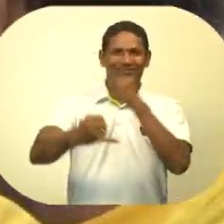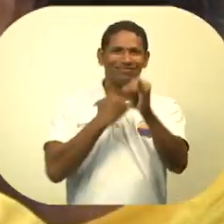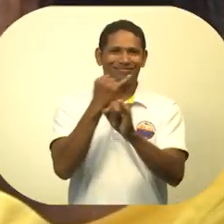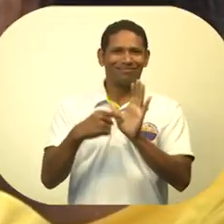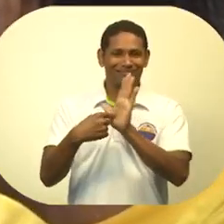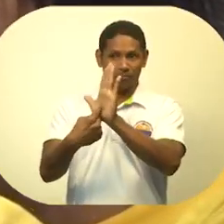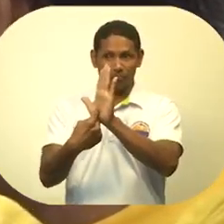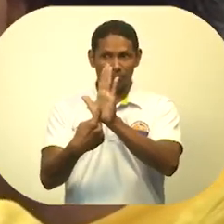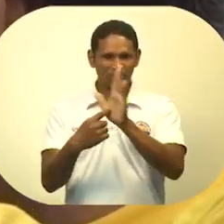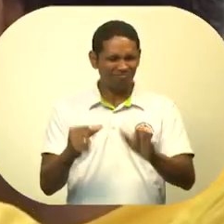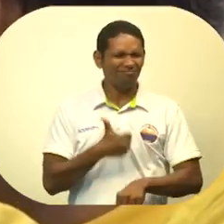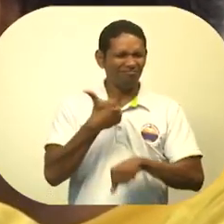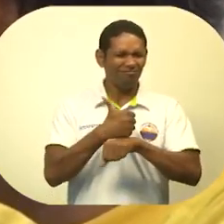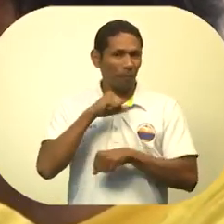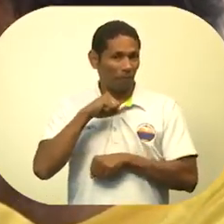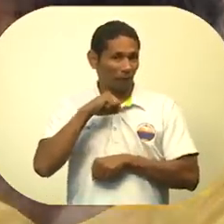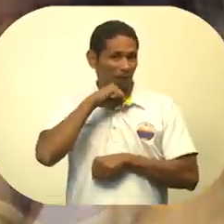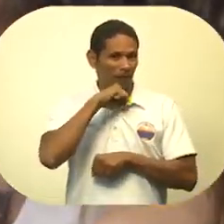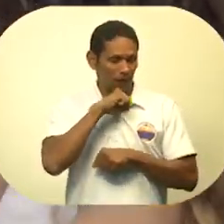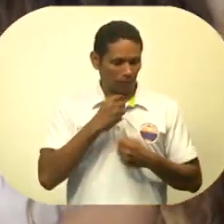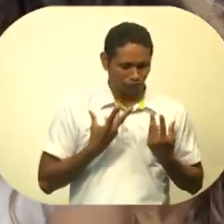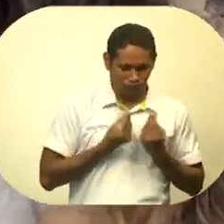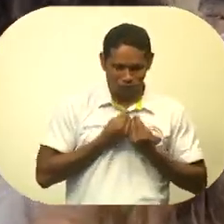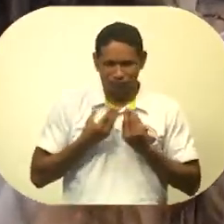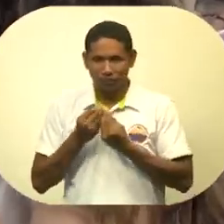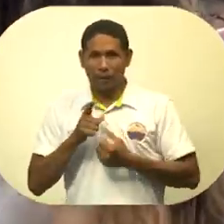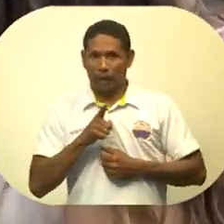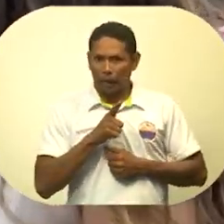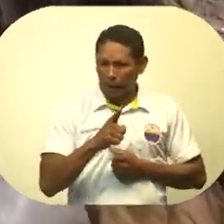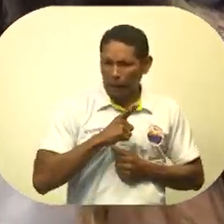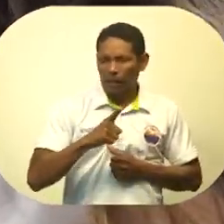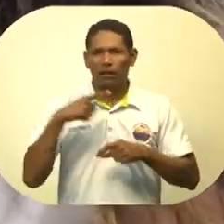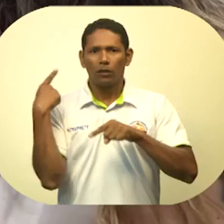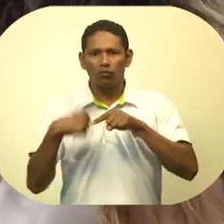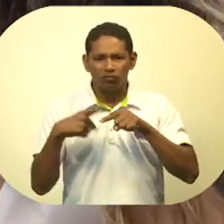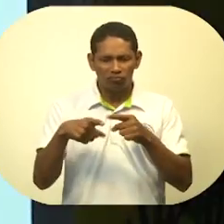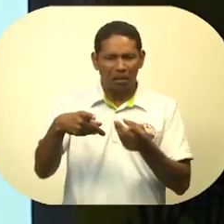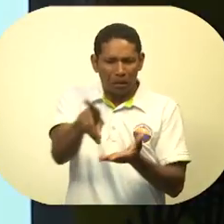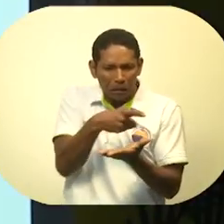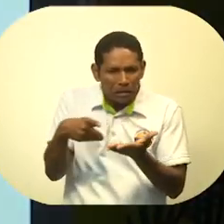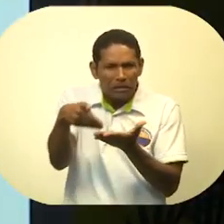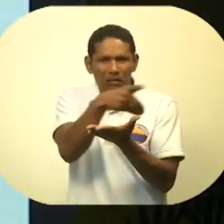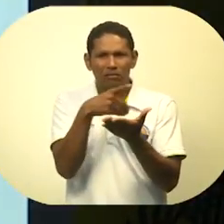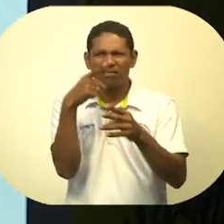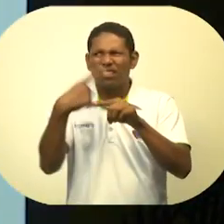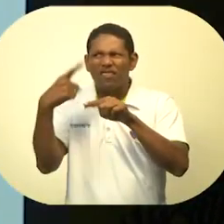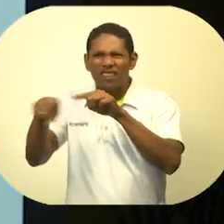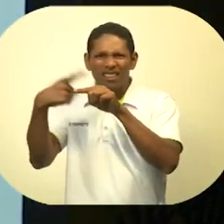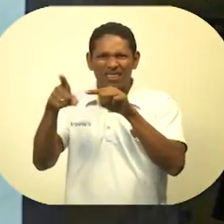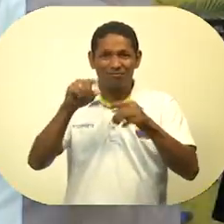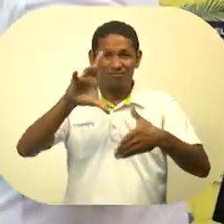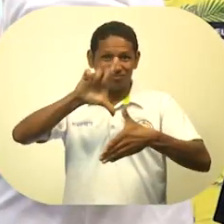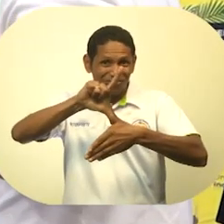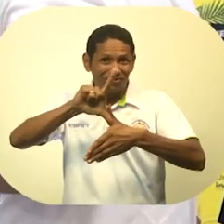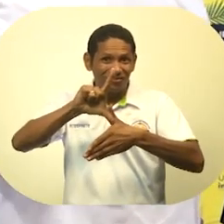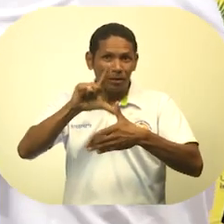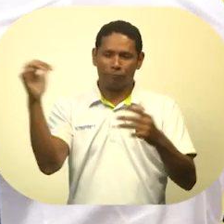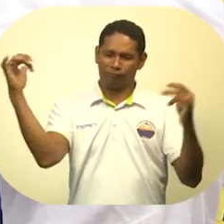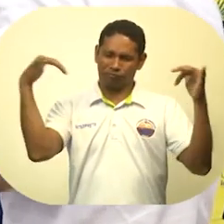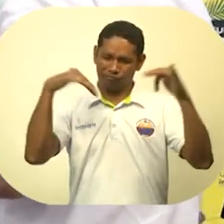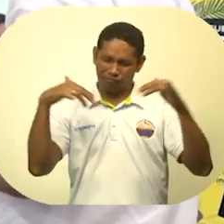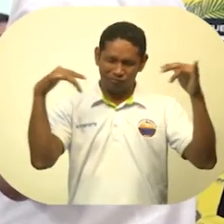ello, desde la rectoría del Dr. Pablo Vera Salazar, en compañía de líderes en emprendimiento, diseñadores y creativos de Iberoamérica, se